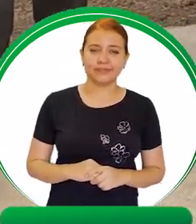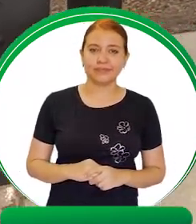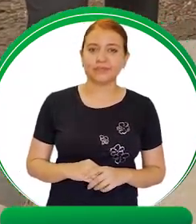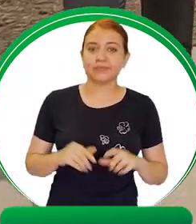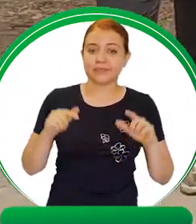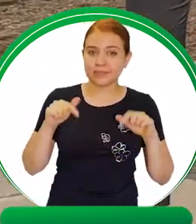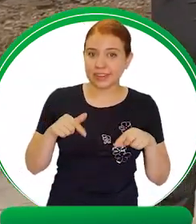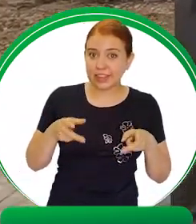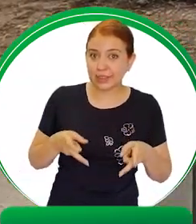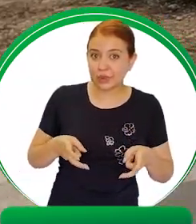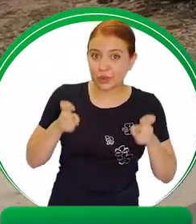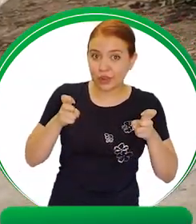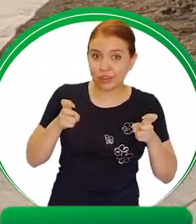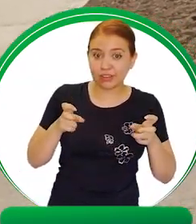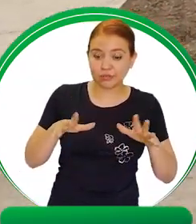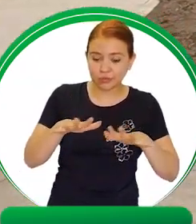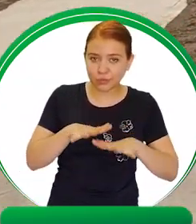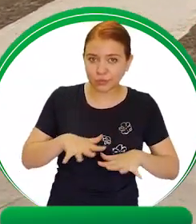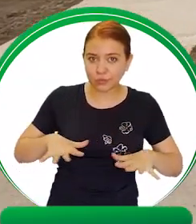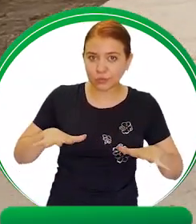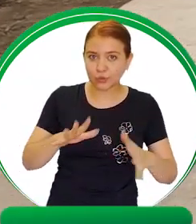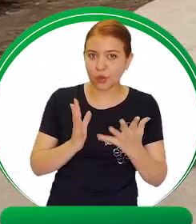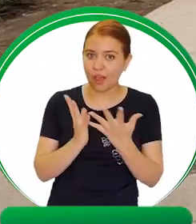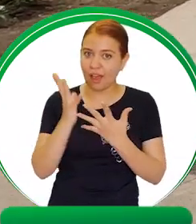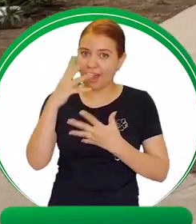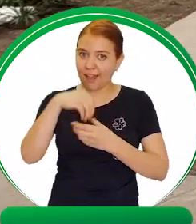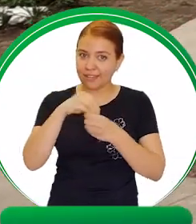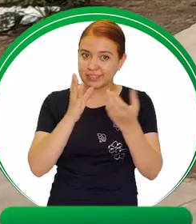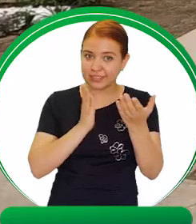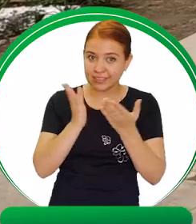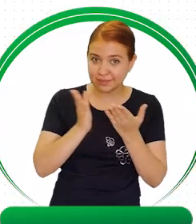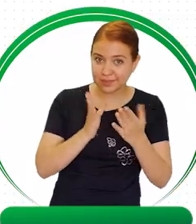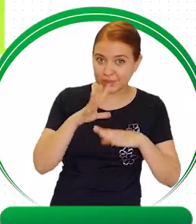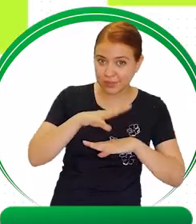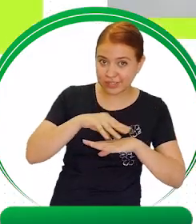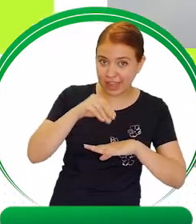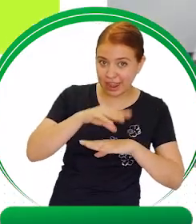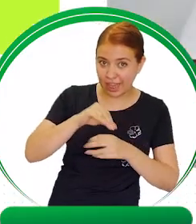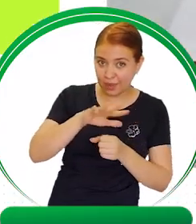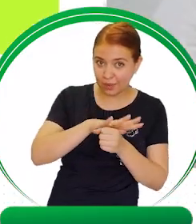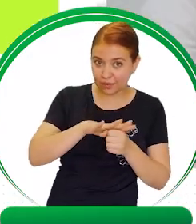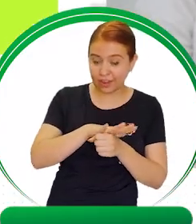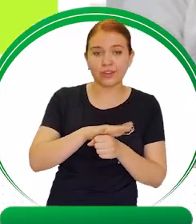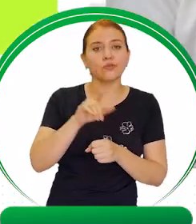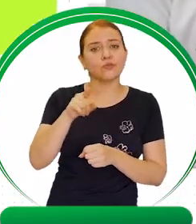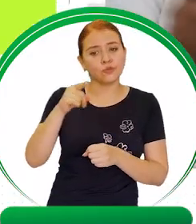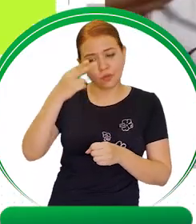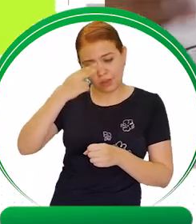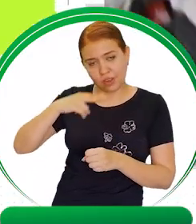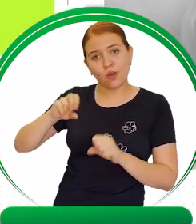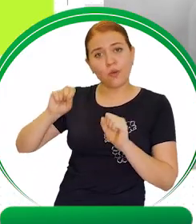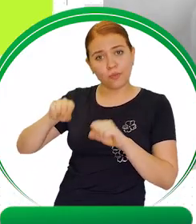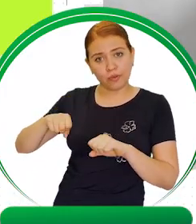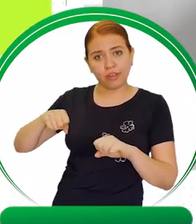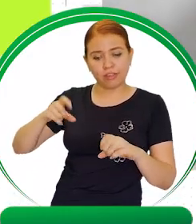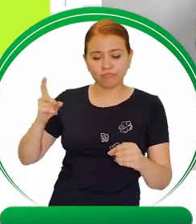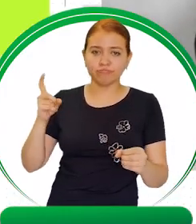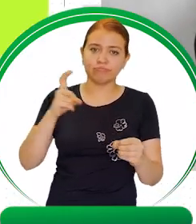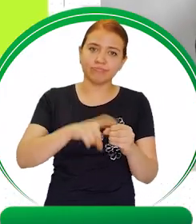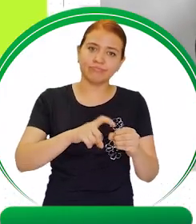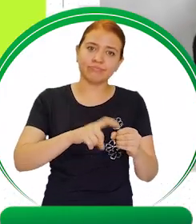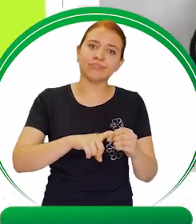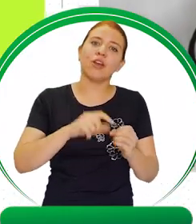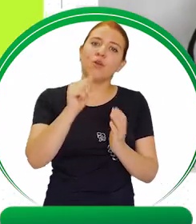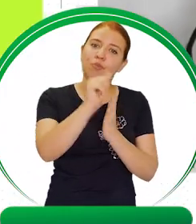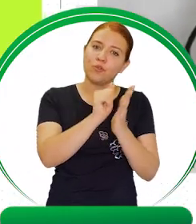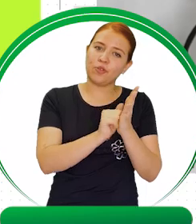Aquí, en la nueva Unidad Integral de Servicios UIS Ibagué Torreón El Salado, tus pequeños podrán hacer parte de nuestro programa